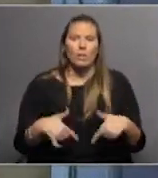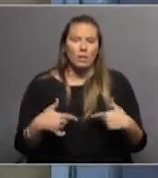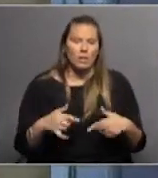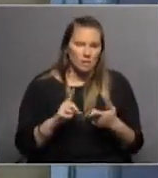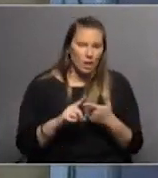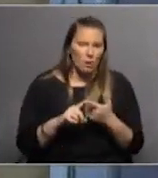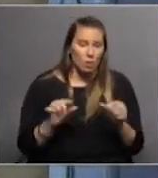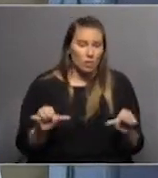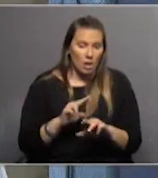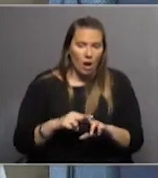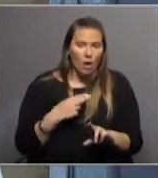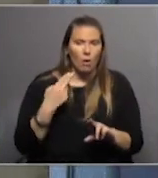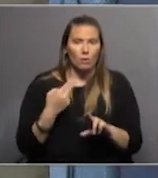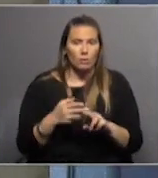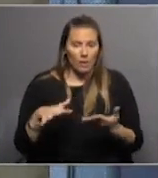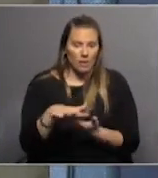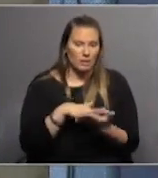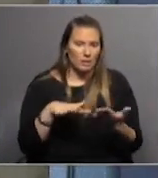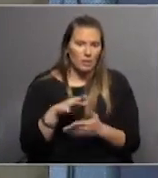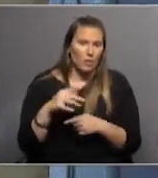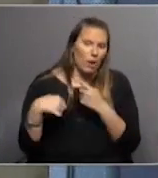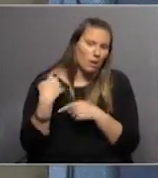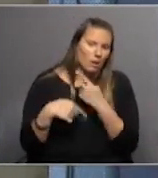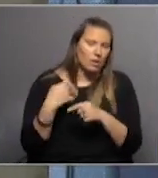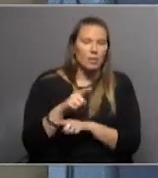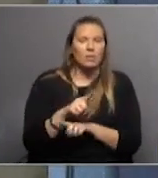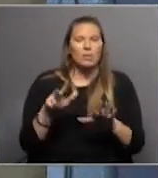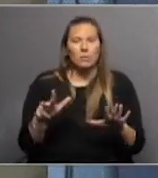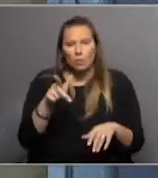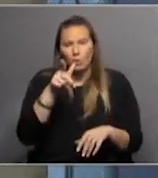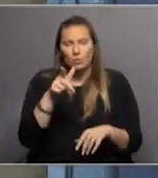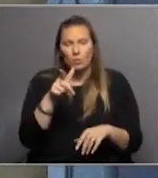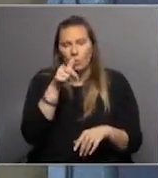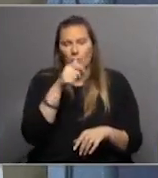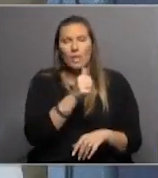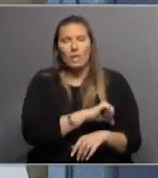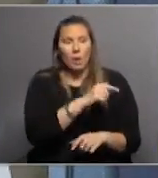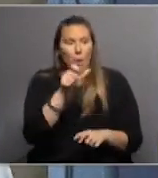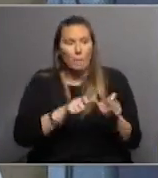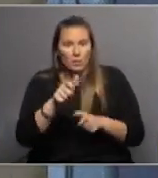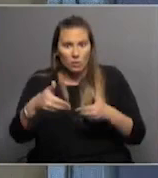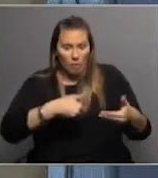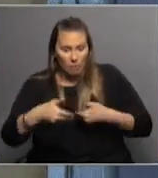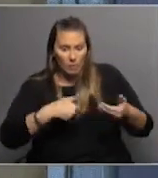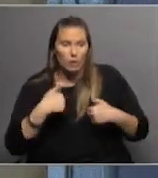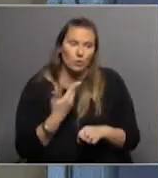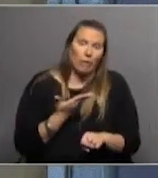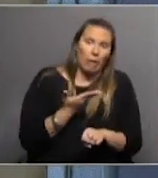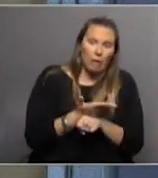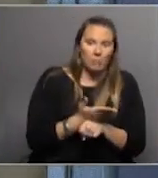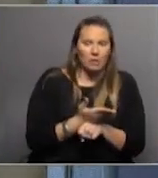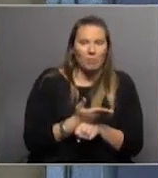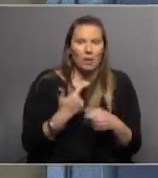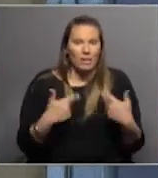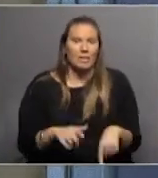de realizarla nuevamente en este sitio tradicional de 18 y Ejido, el sitio que nos pedía la gente, el sitio que nosotros le pedíamos a la Intendencia